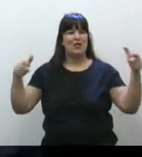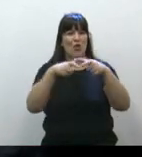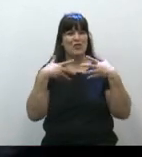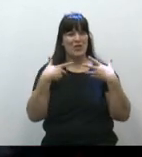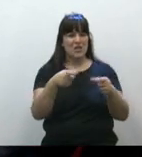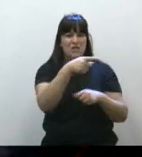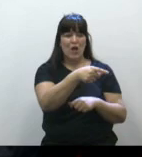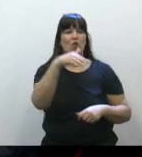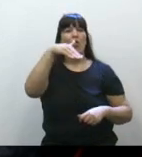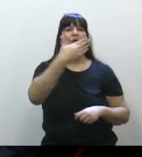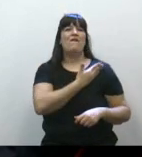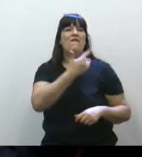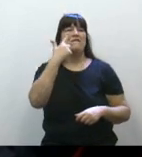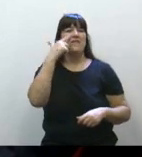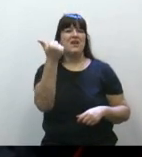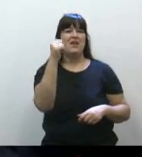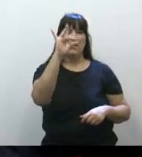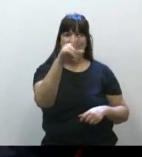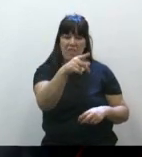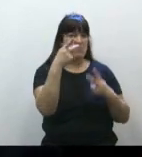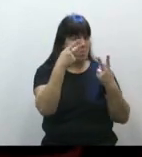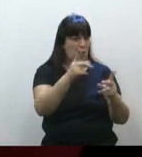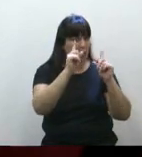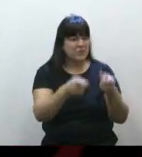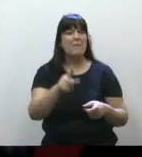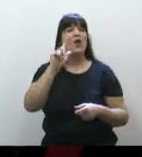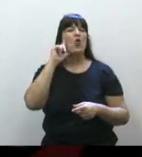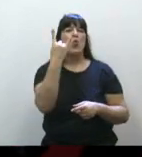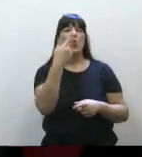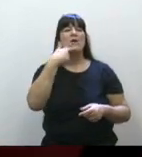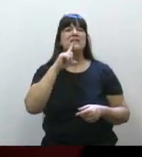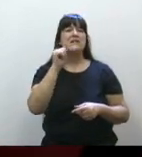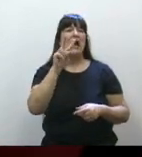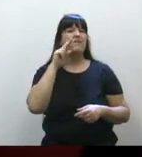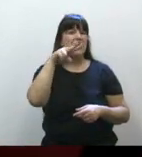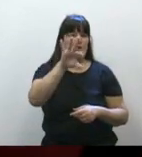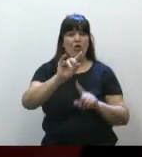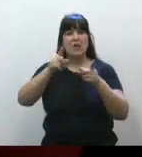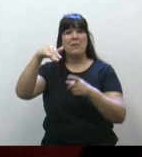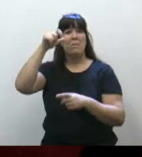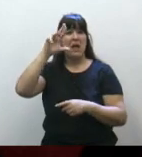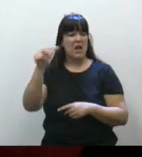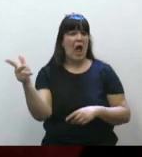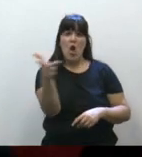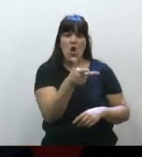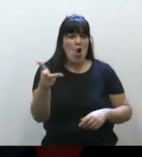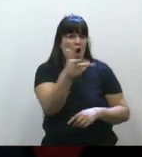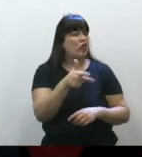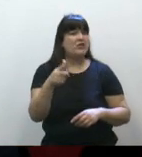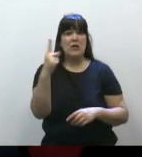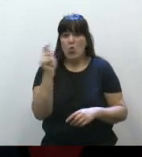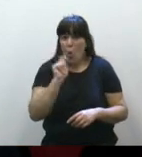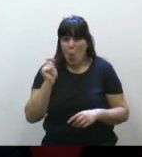amario fia al senador guastavino y al senador mera estuvieron al pie del cañón durante todo el